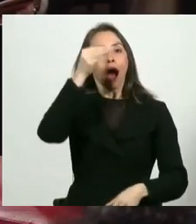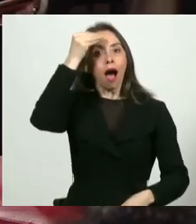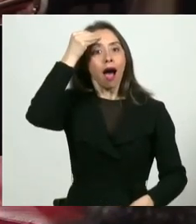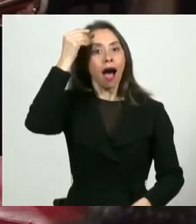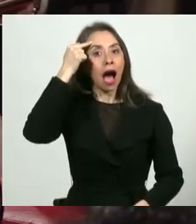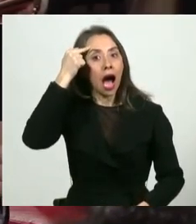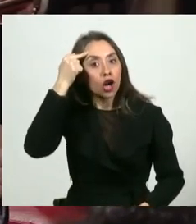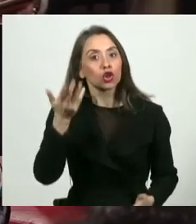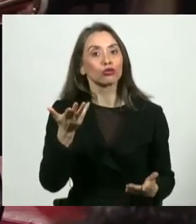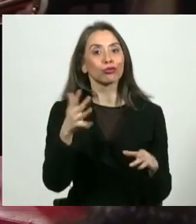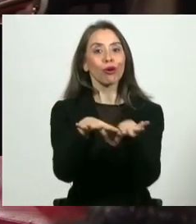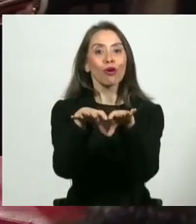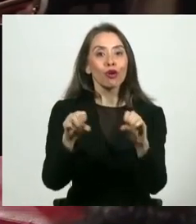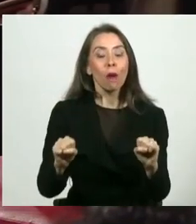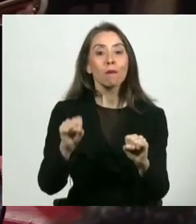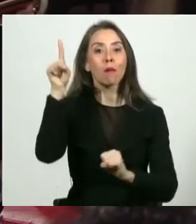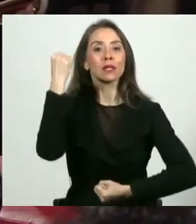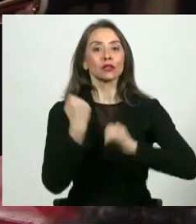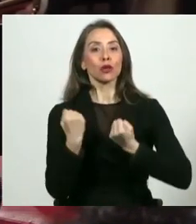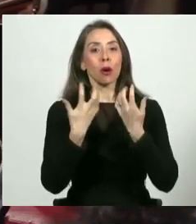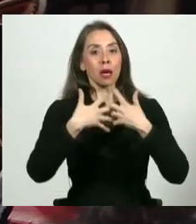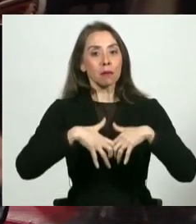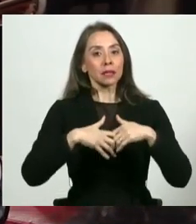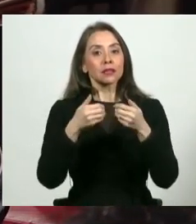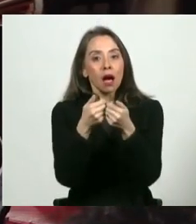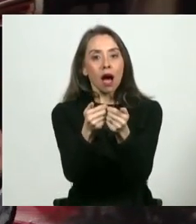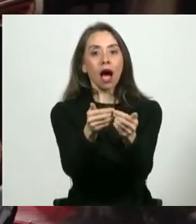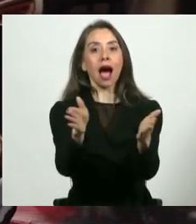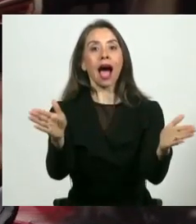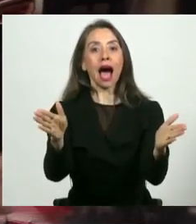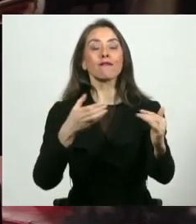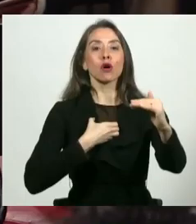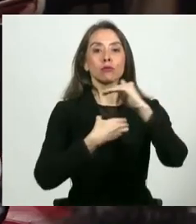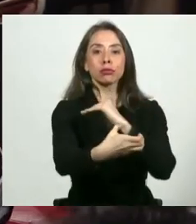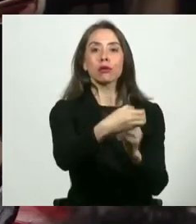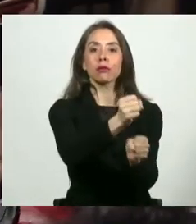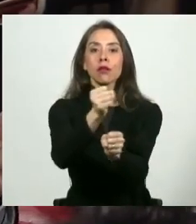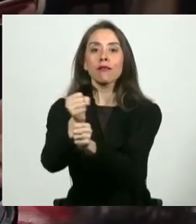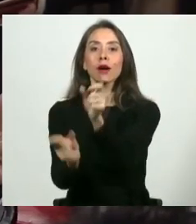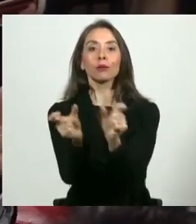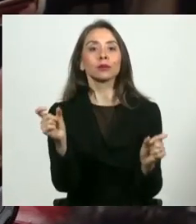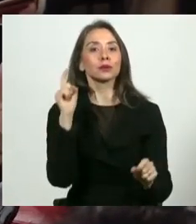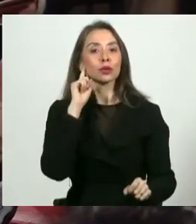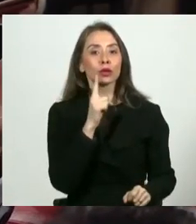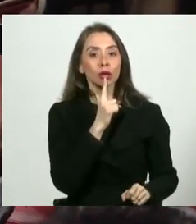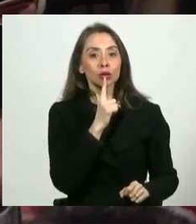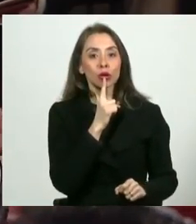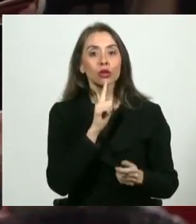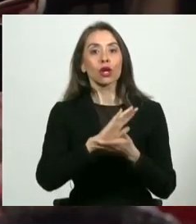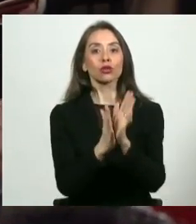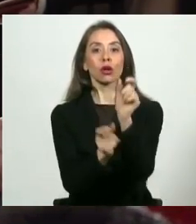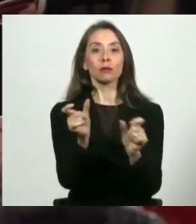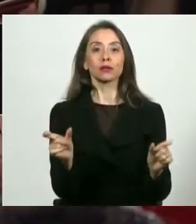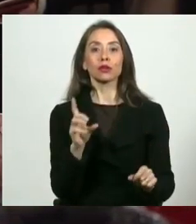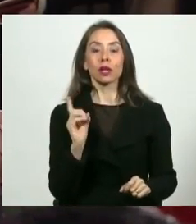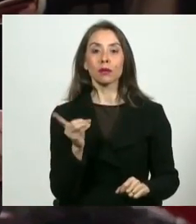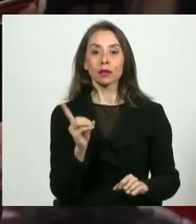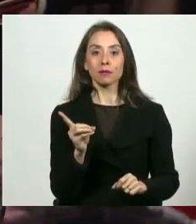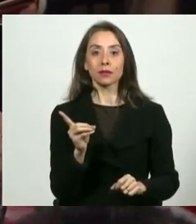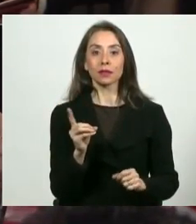que tener compromiso empresarial para poder abrir puertas al campo laboral para las personas sordas y para todas las personas con